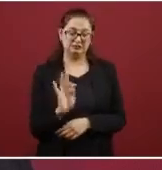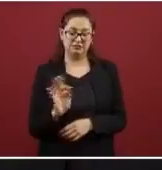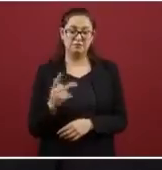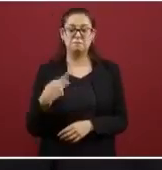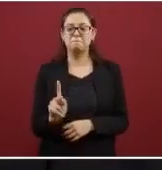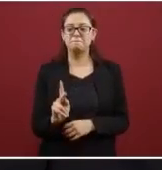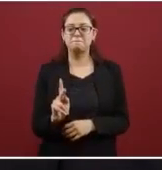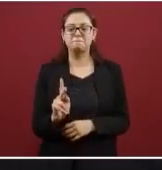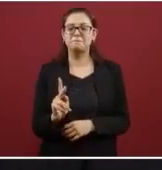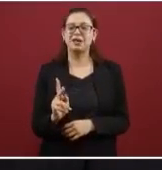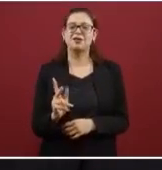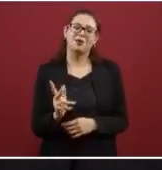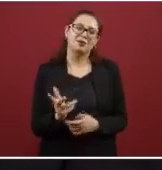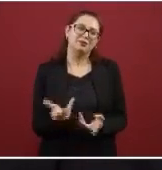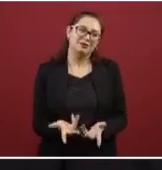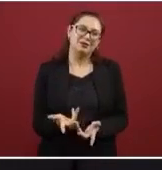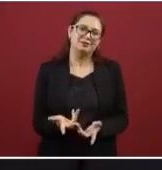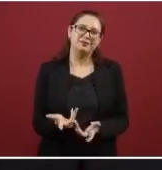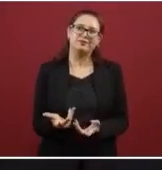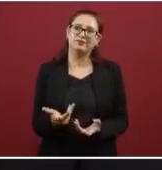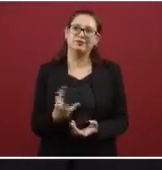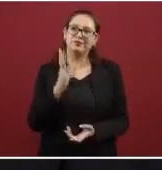no se puede de la noche a la mañana